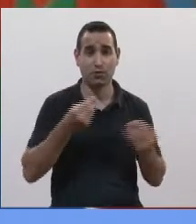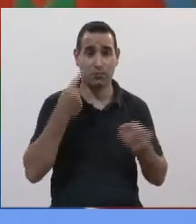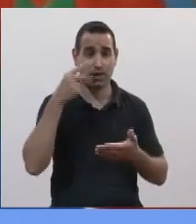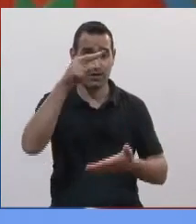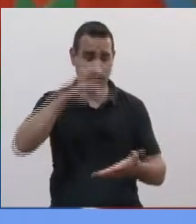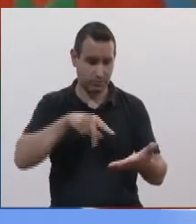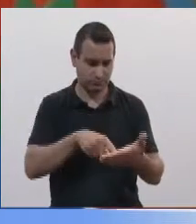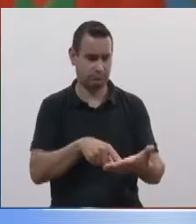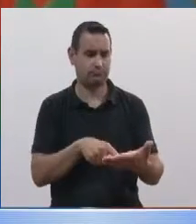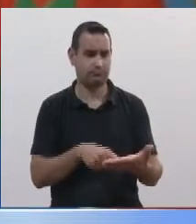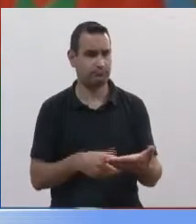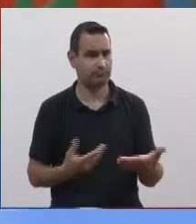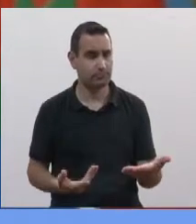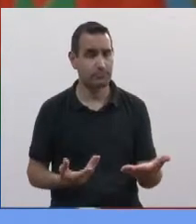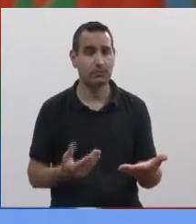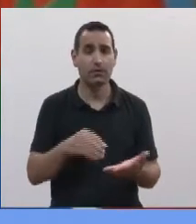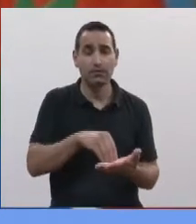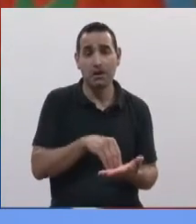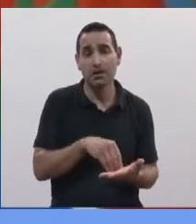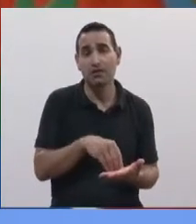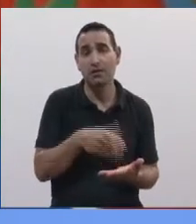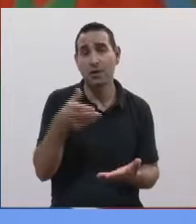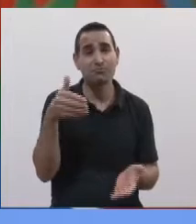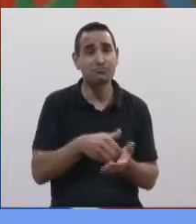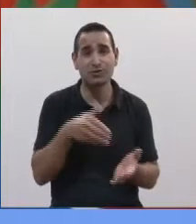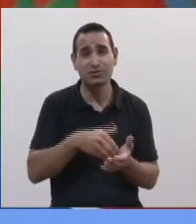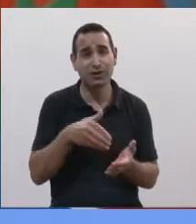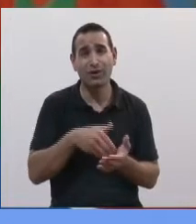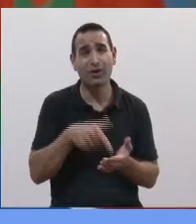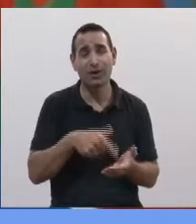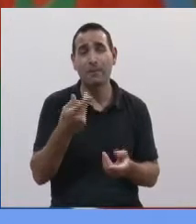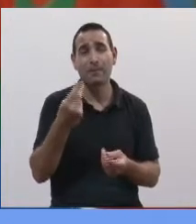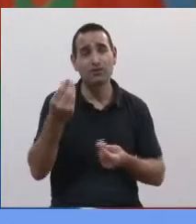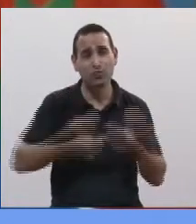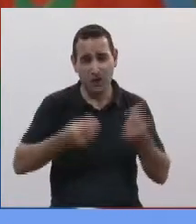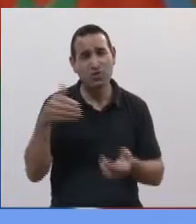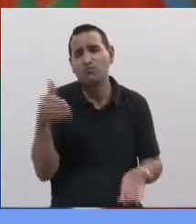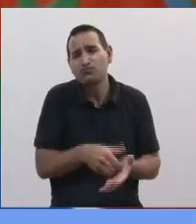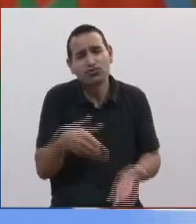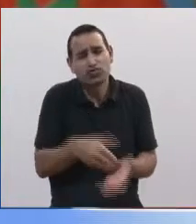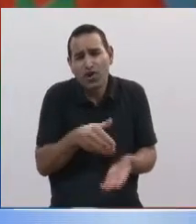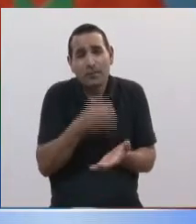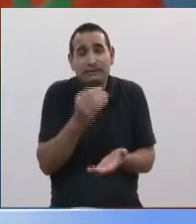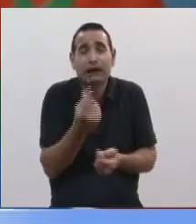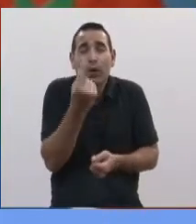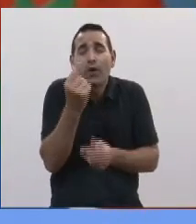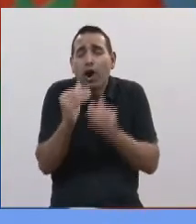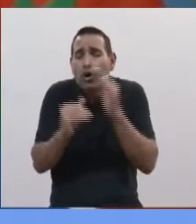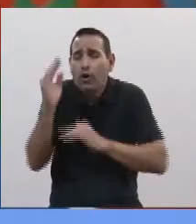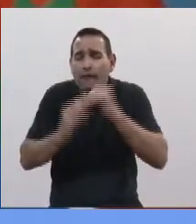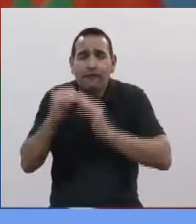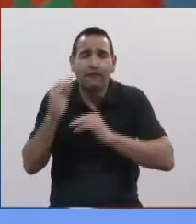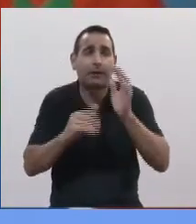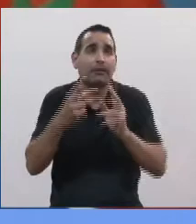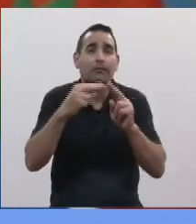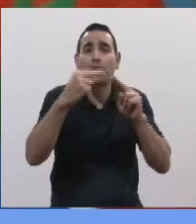presupuesto. Y quizás para el resto y para los millones que se manejan en el presupuesto, una pequeña obra, por